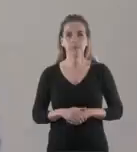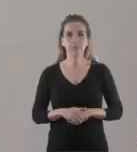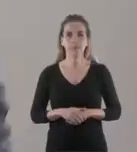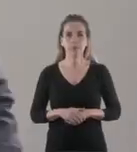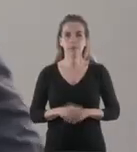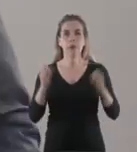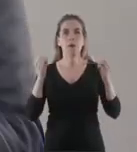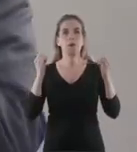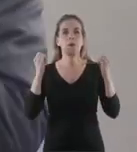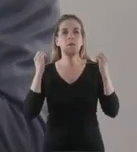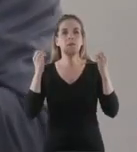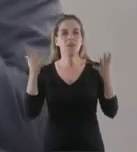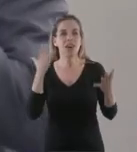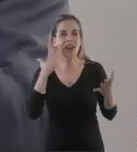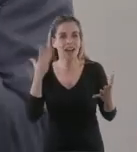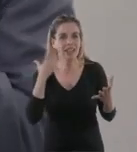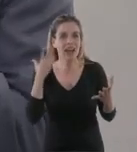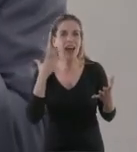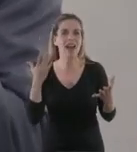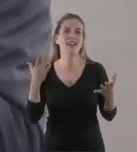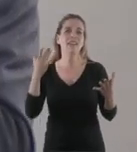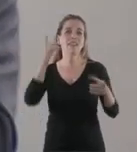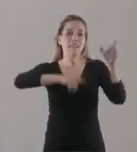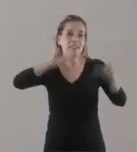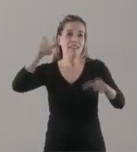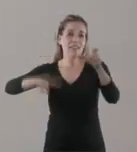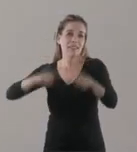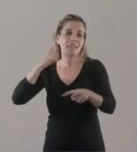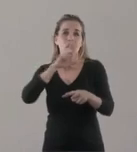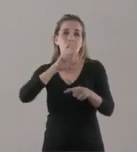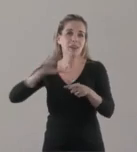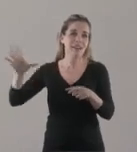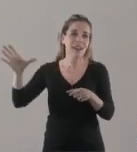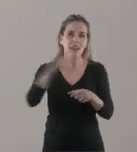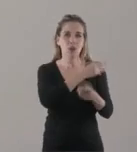muy buenas tardes a todos a todas